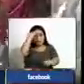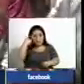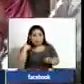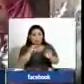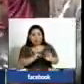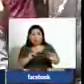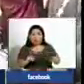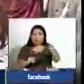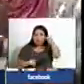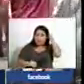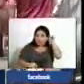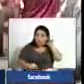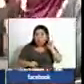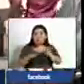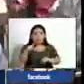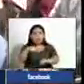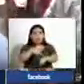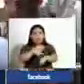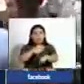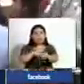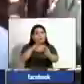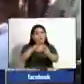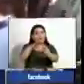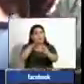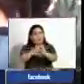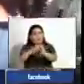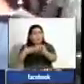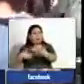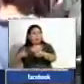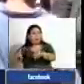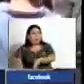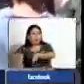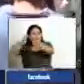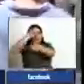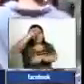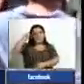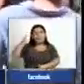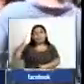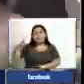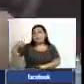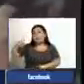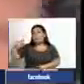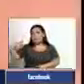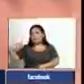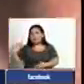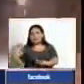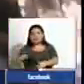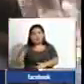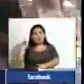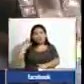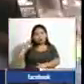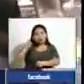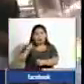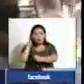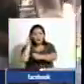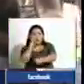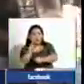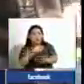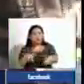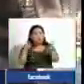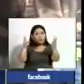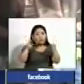niños. En lo que va de este tiempo de cuarentena, la Procuraduría para la Defensa de los Derechos Humanos ha recibido 3 denuncias por